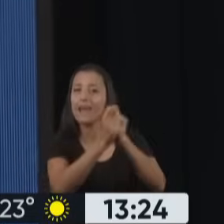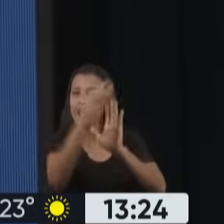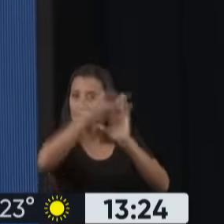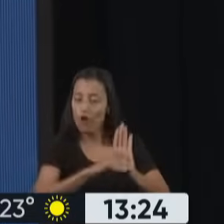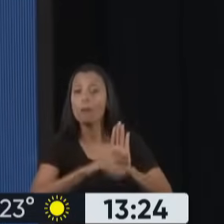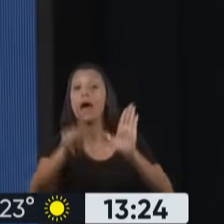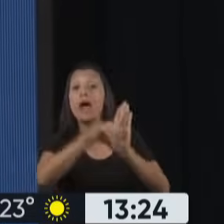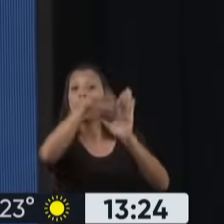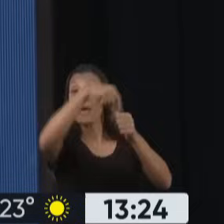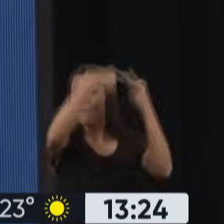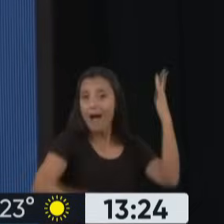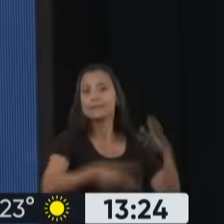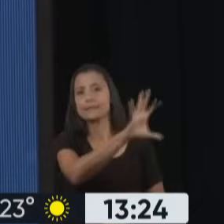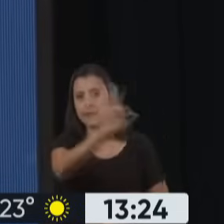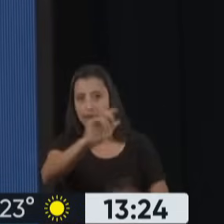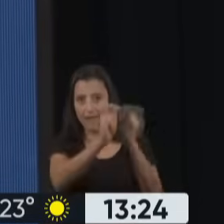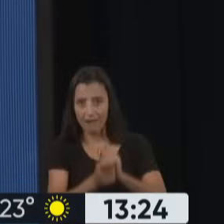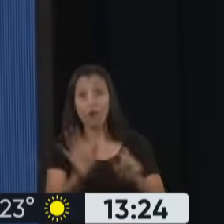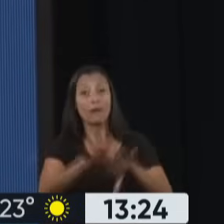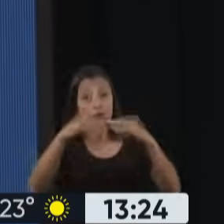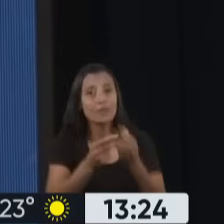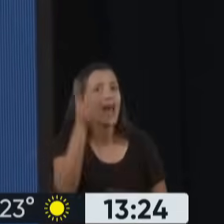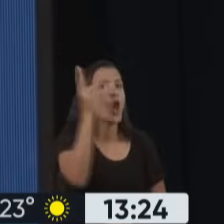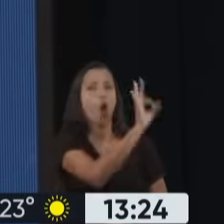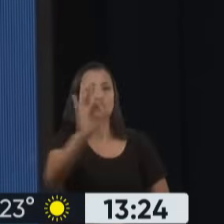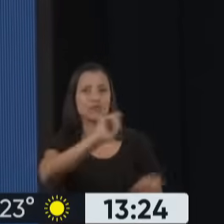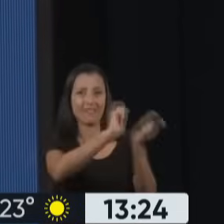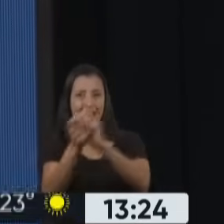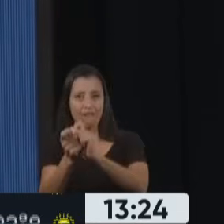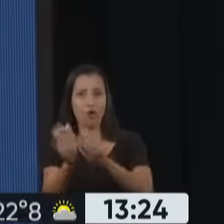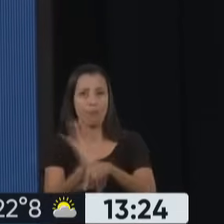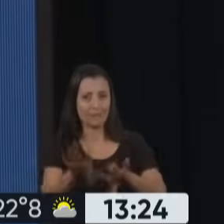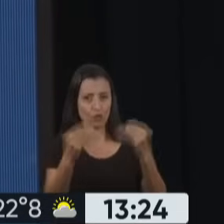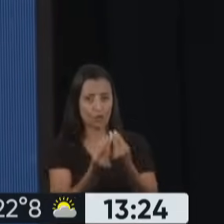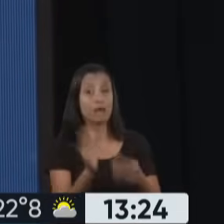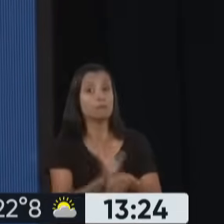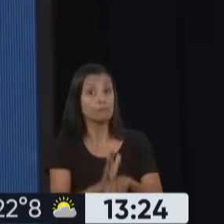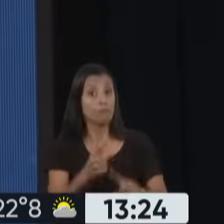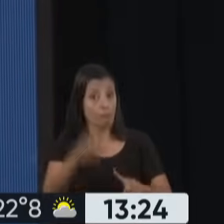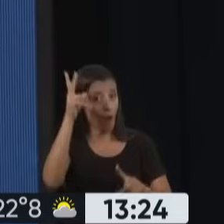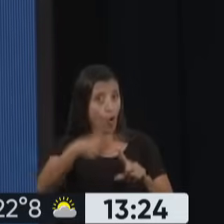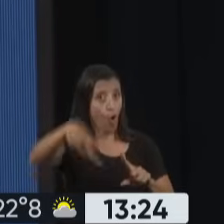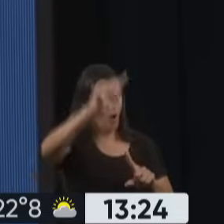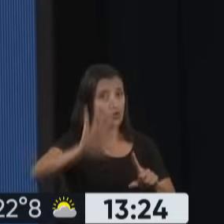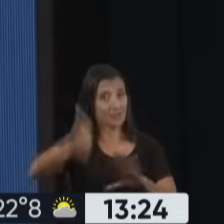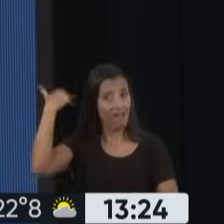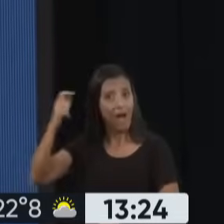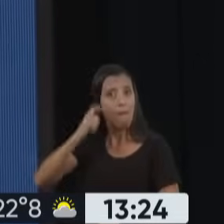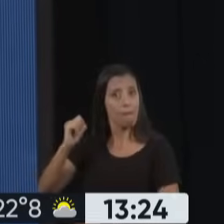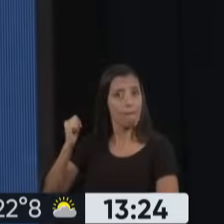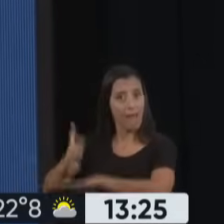ley base 500. Ahí ya tenían 800 y ya con eso, digamos, ya eran 8 veces más grandes que las que había hecho